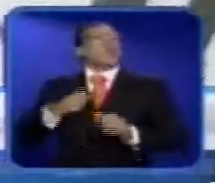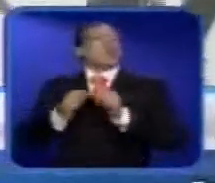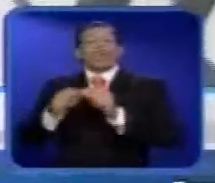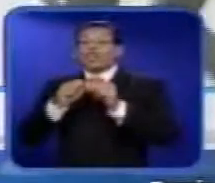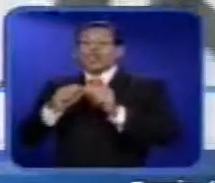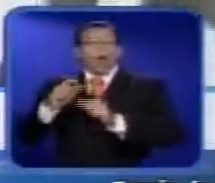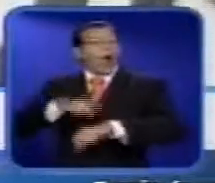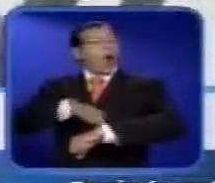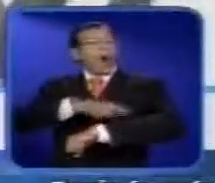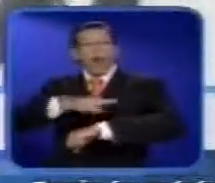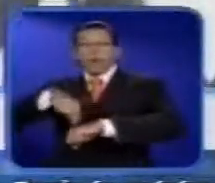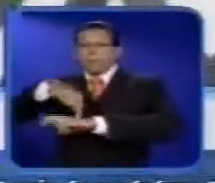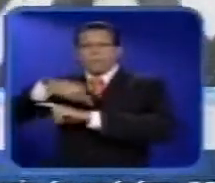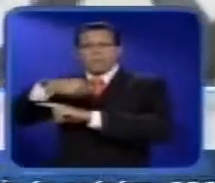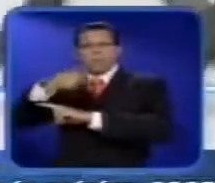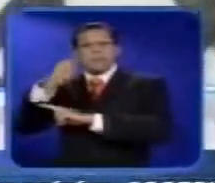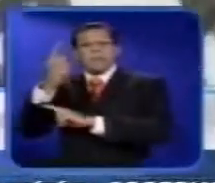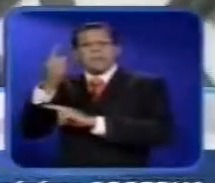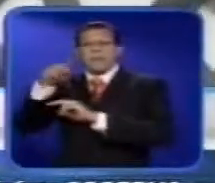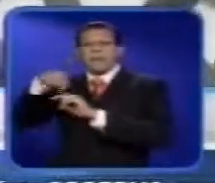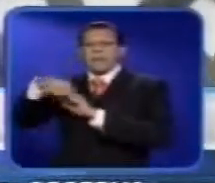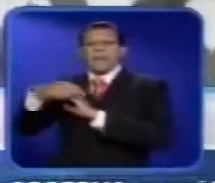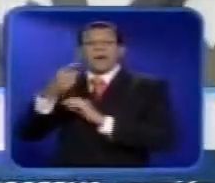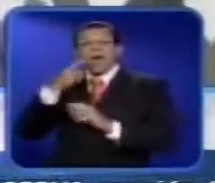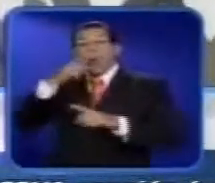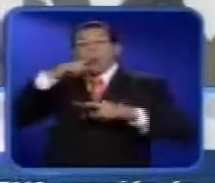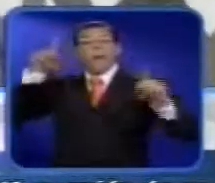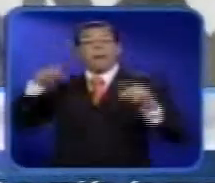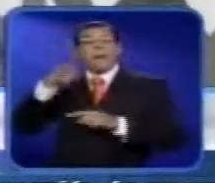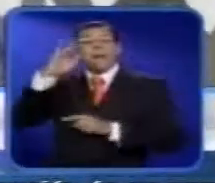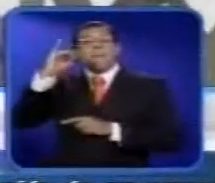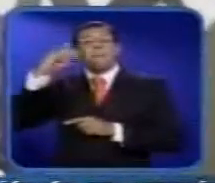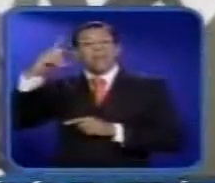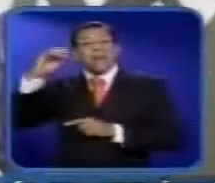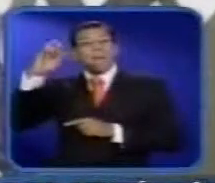horas. Como parte de las actividades para celebrar el cumpleaños del Big Ben,